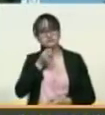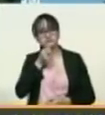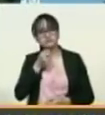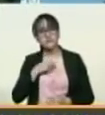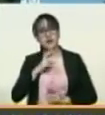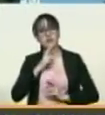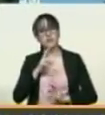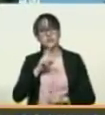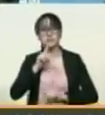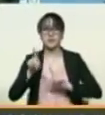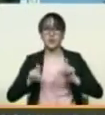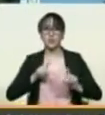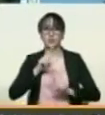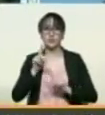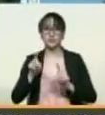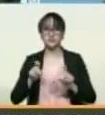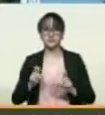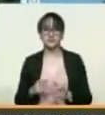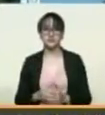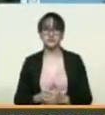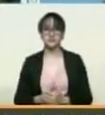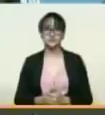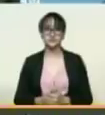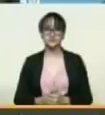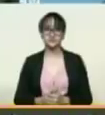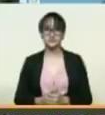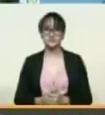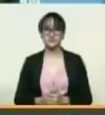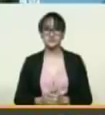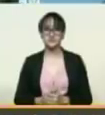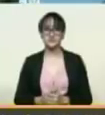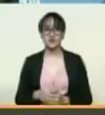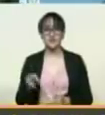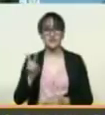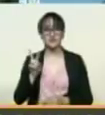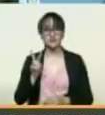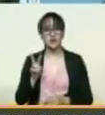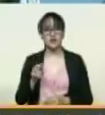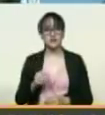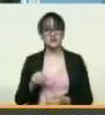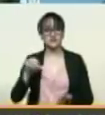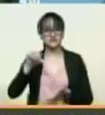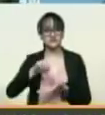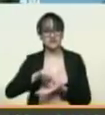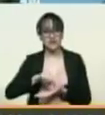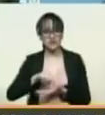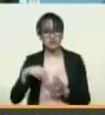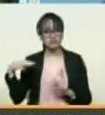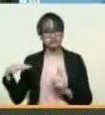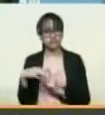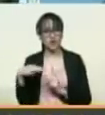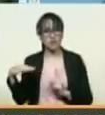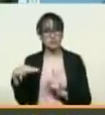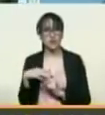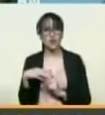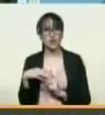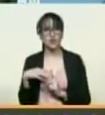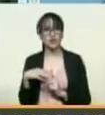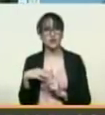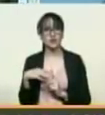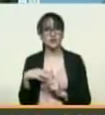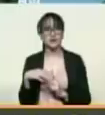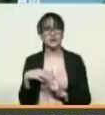preguntas, pero un país que se ha convertido en centro de tanta agresión desde el punto de